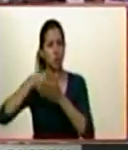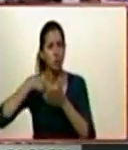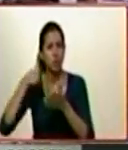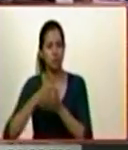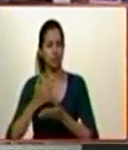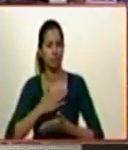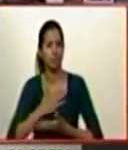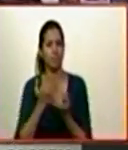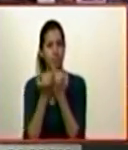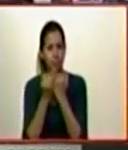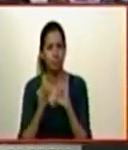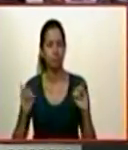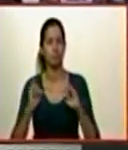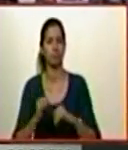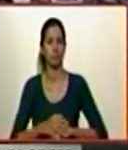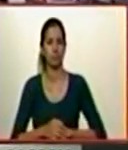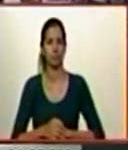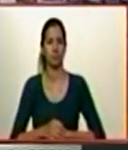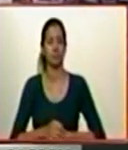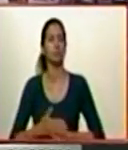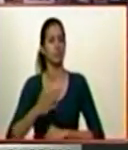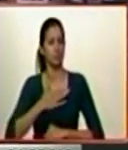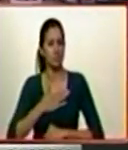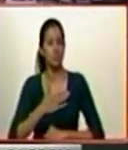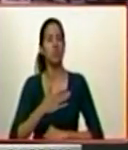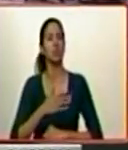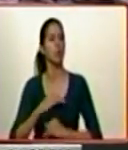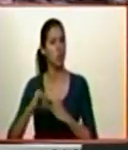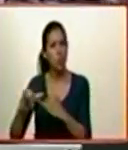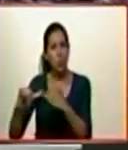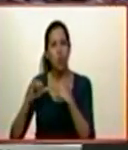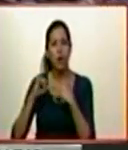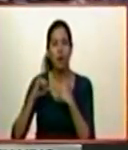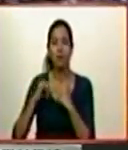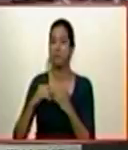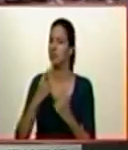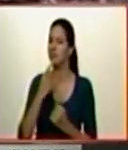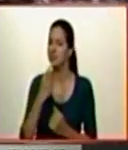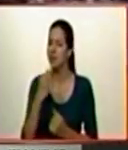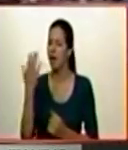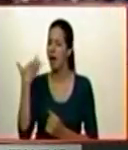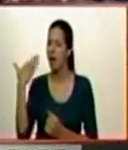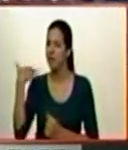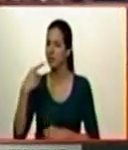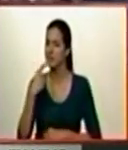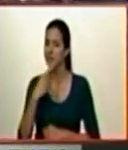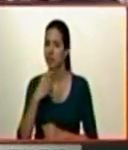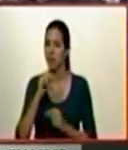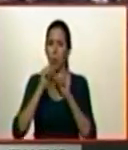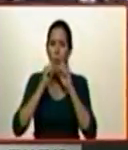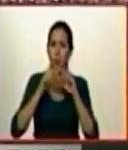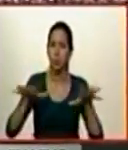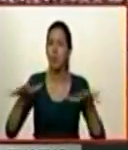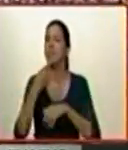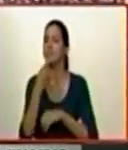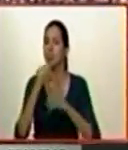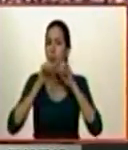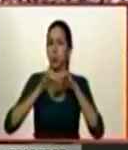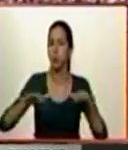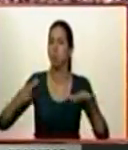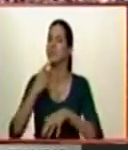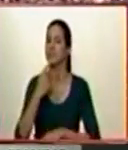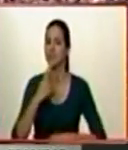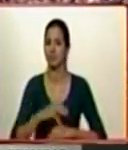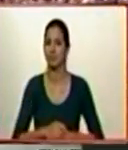por nuestra soberanía. Hacemos nuestra la consigna que desde hace rato rueda por allí y que